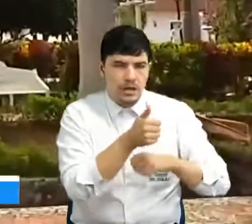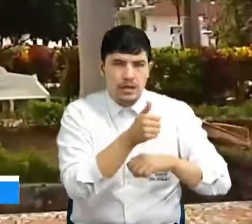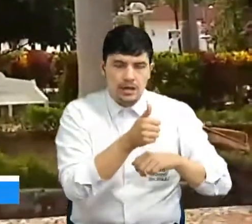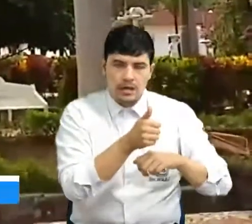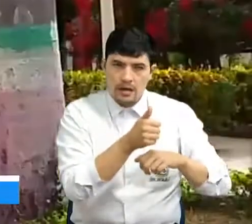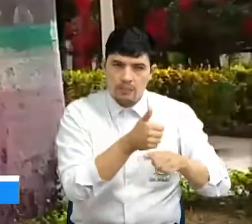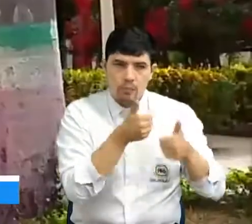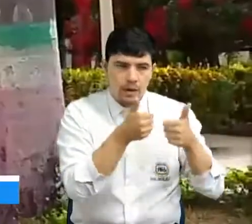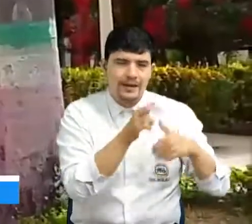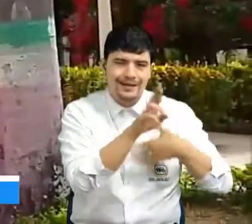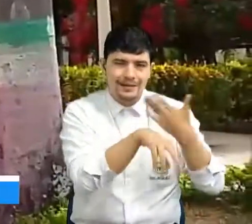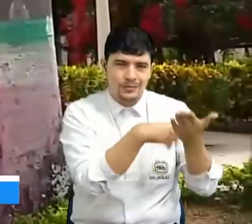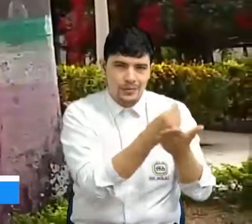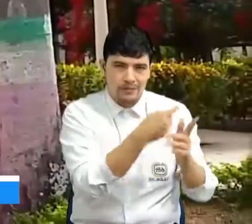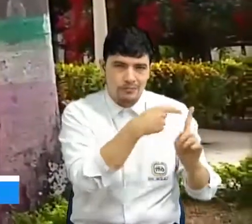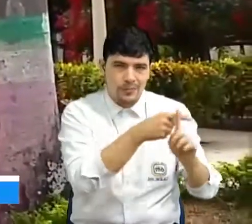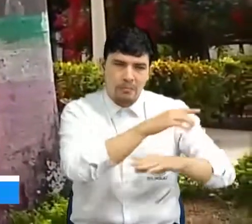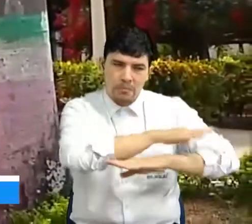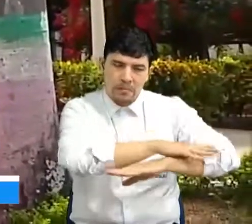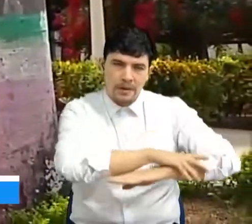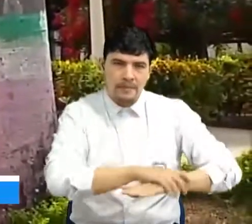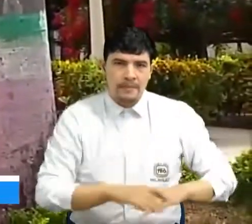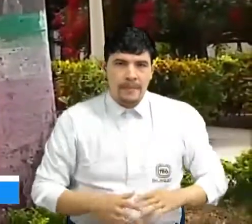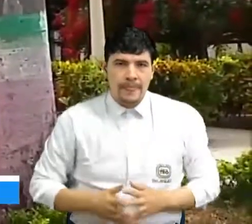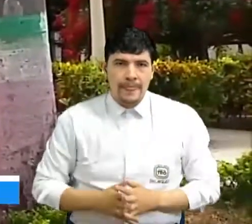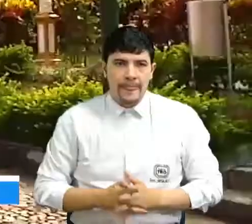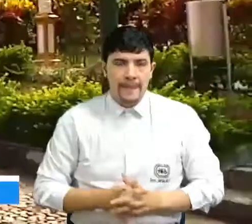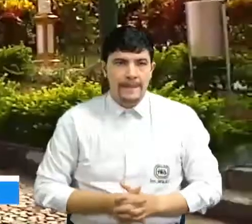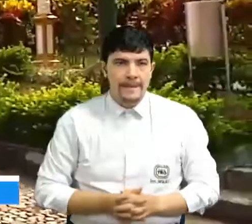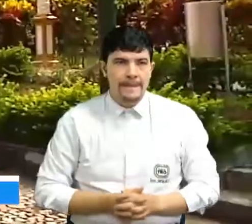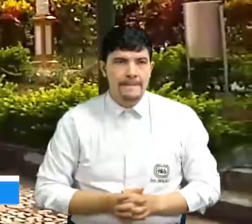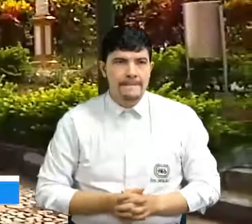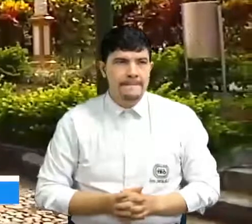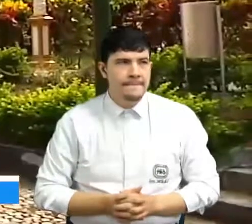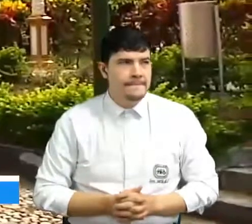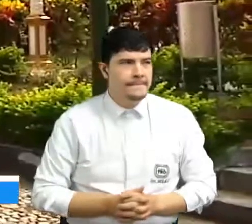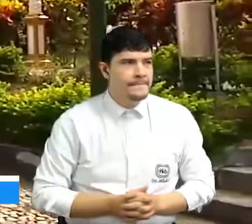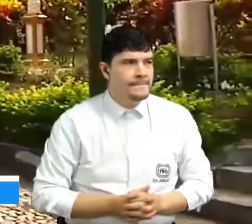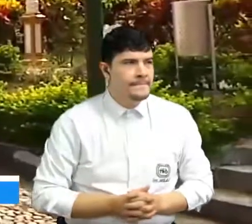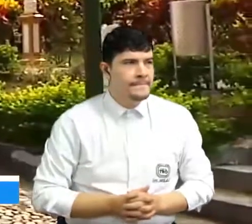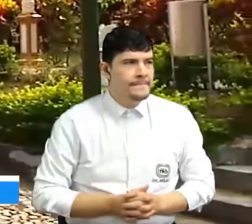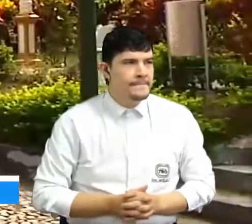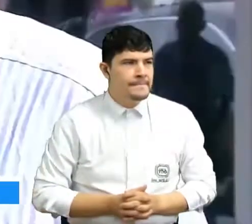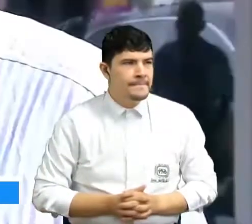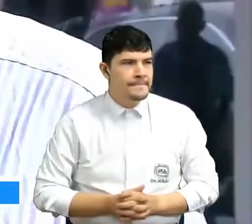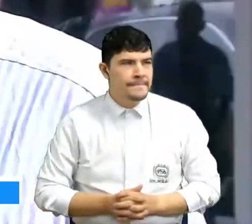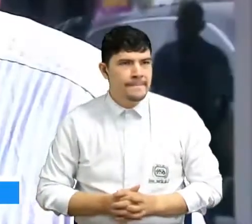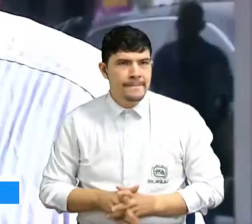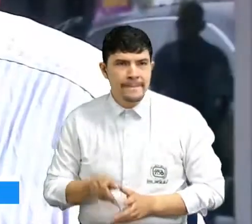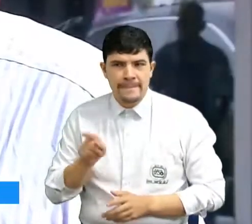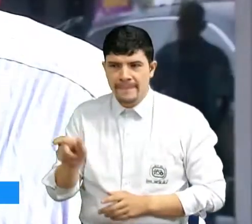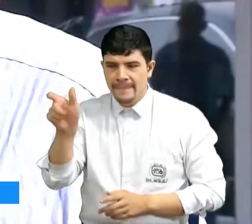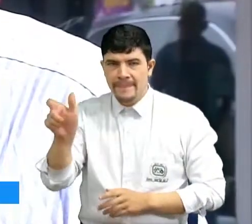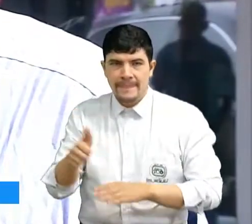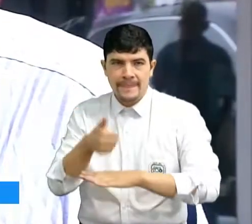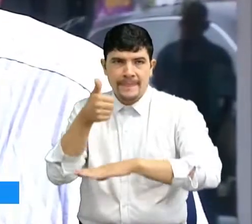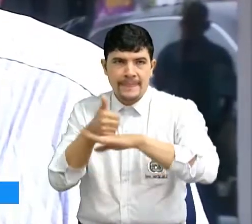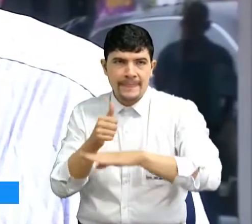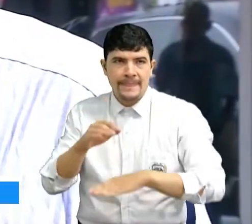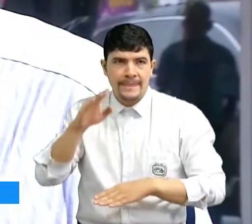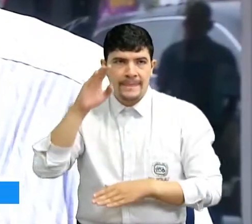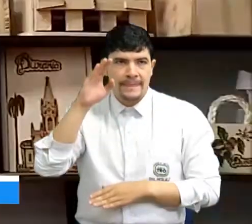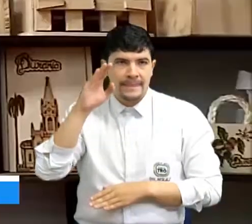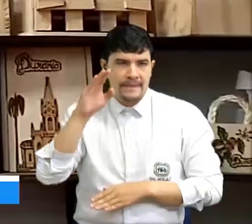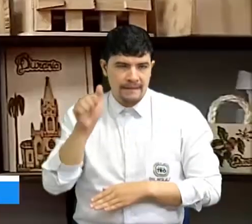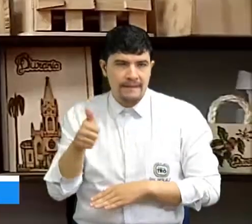en durán ya para que después de varios meses no se registren casos positivos de kobe 19 en el municipio el mandatario seccional resalta el